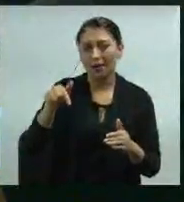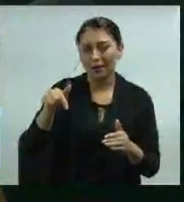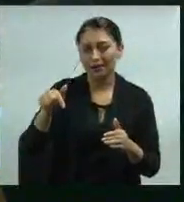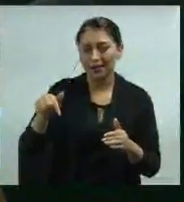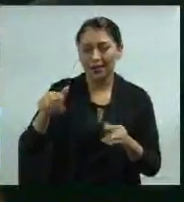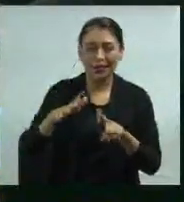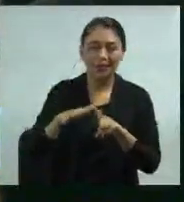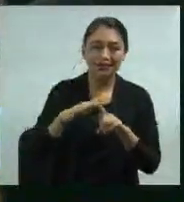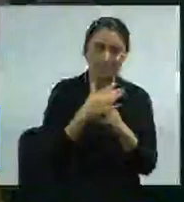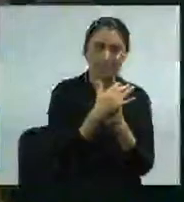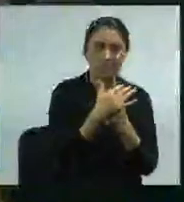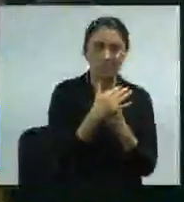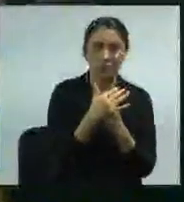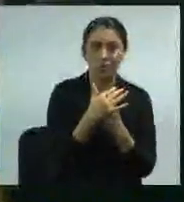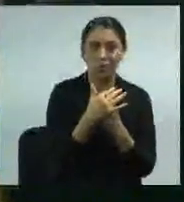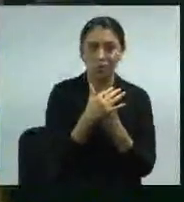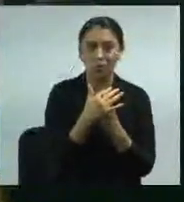de